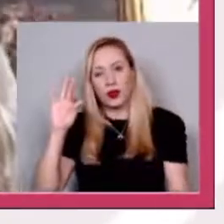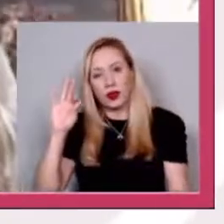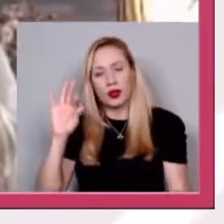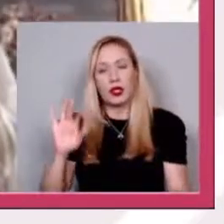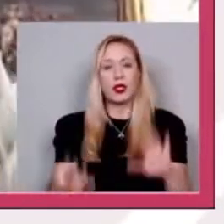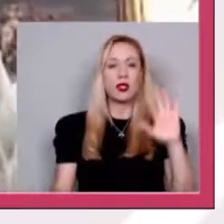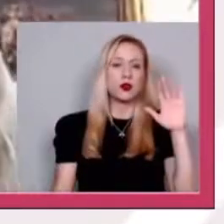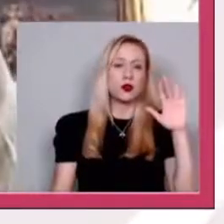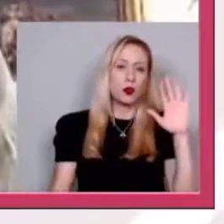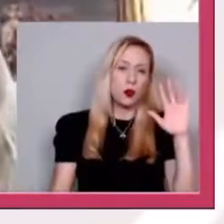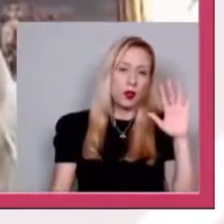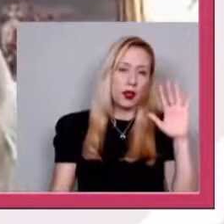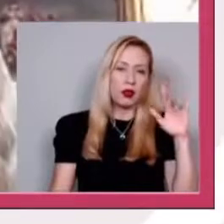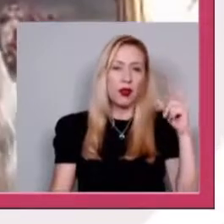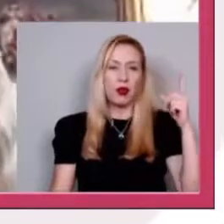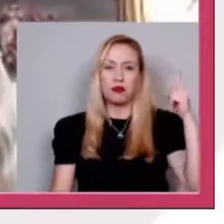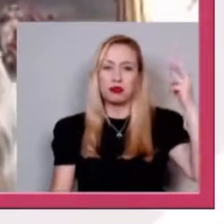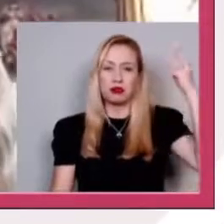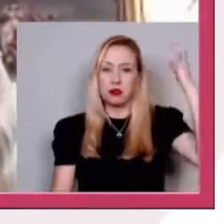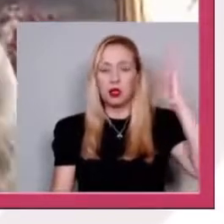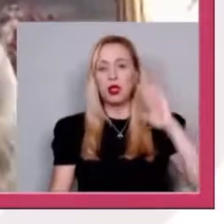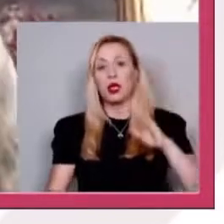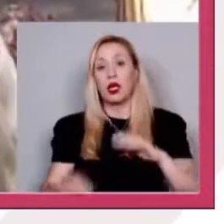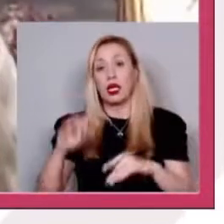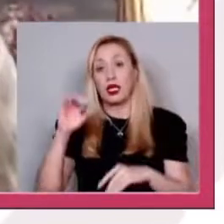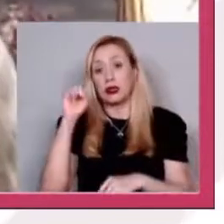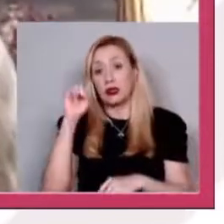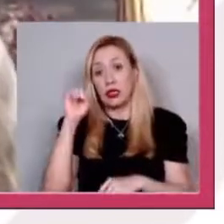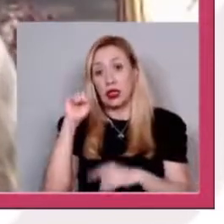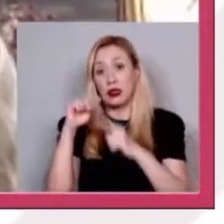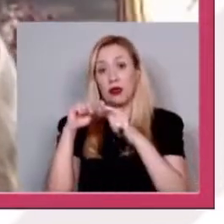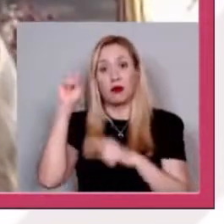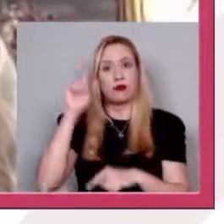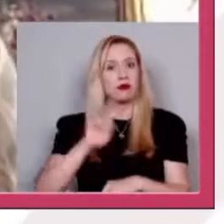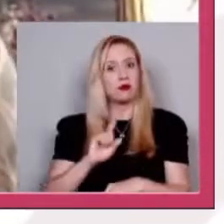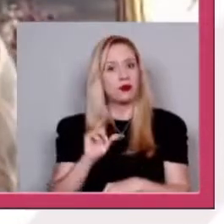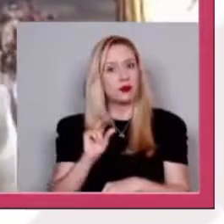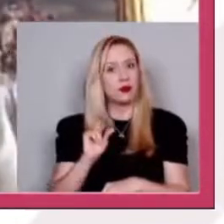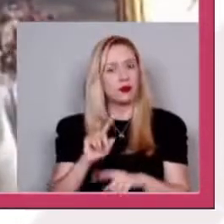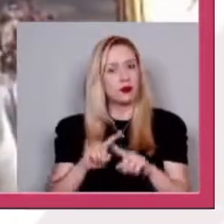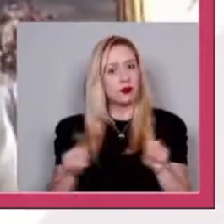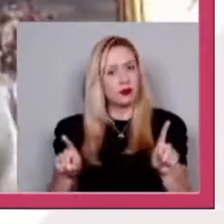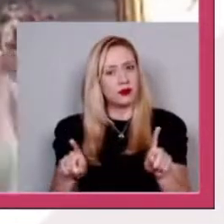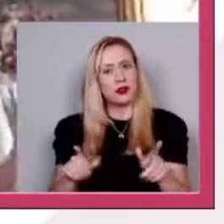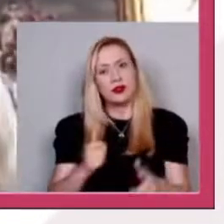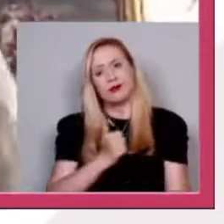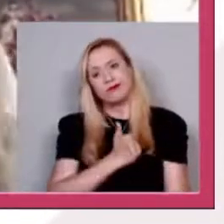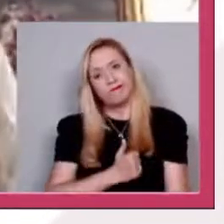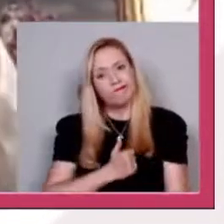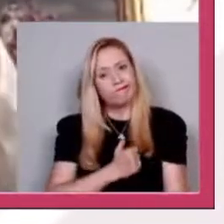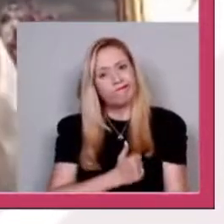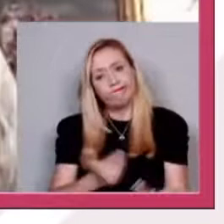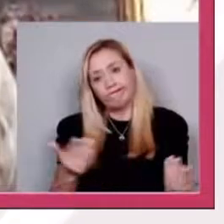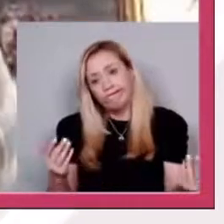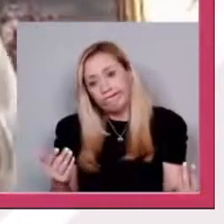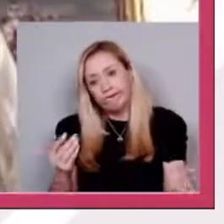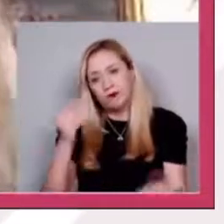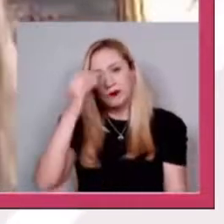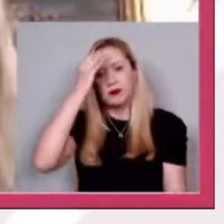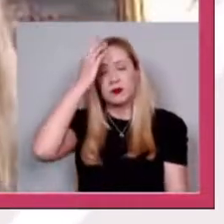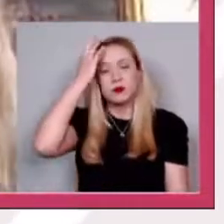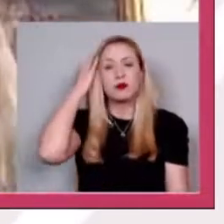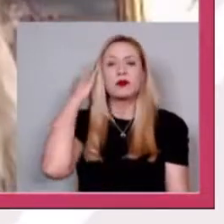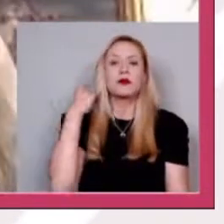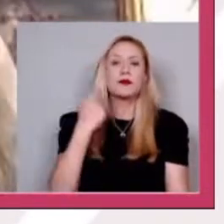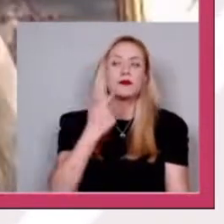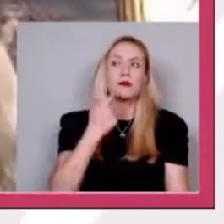50 y tantos años, y no tanto las personas mayores, lo cual, bueno, pues por un lado es afortunado, por el otro lado, pues evidentemente